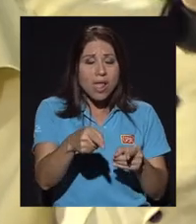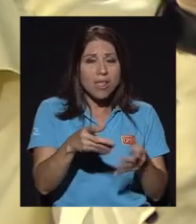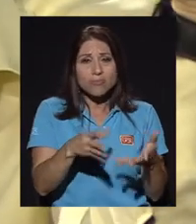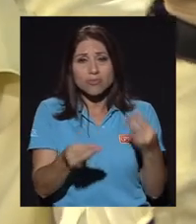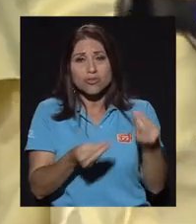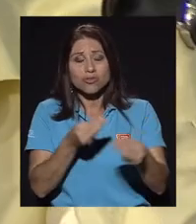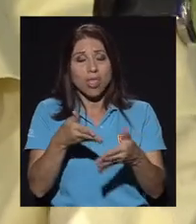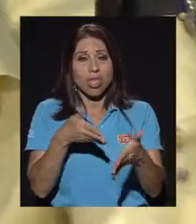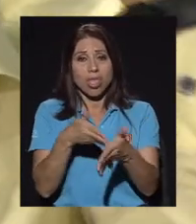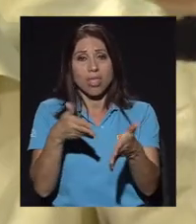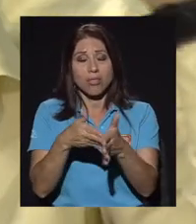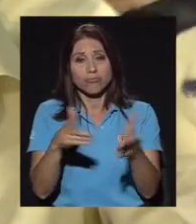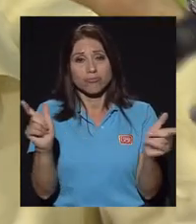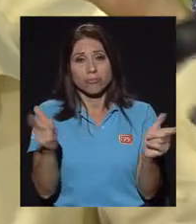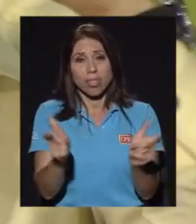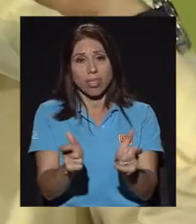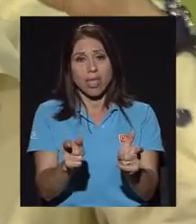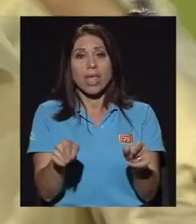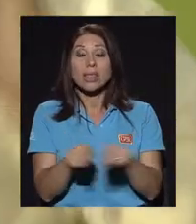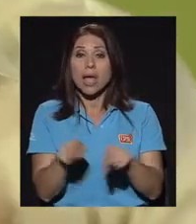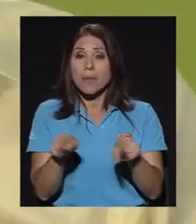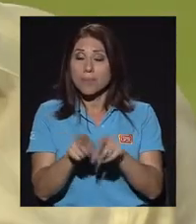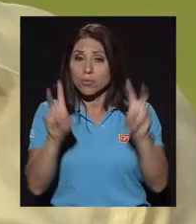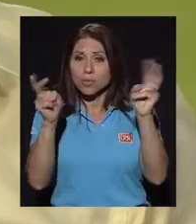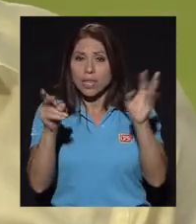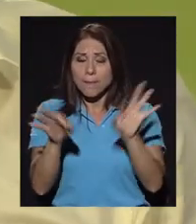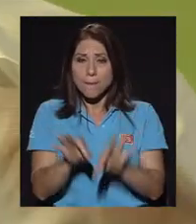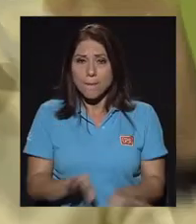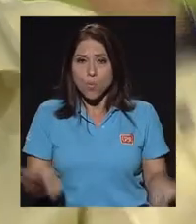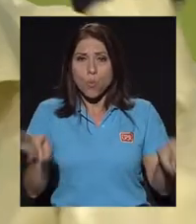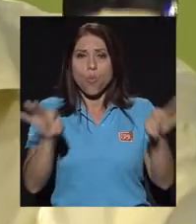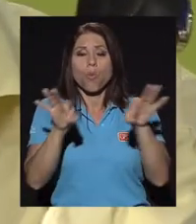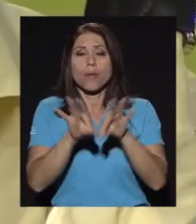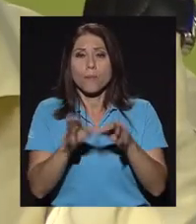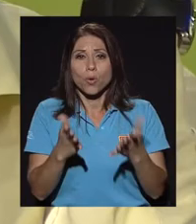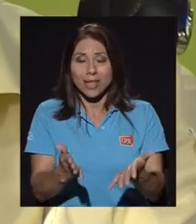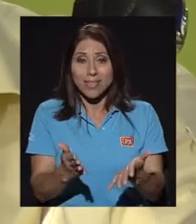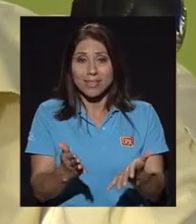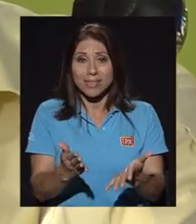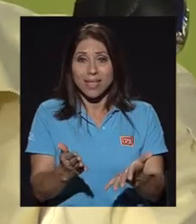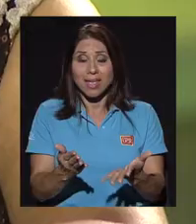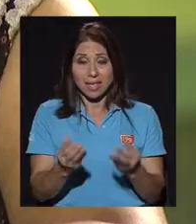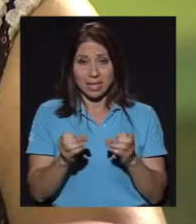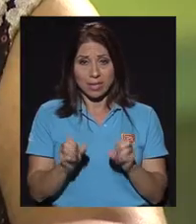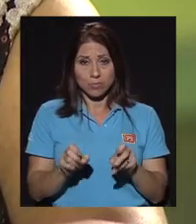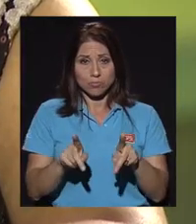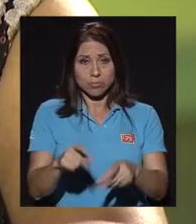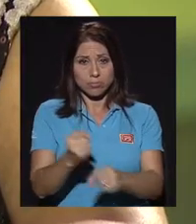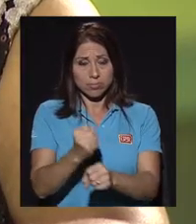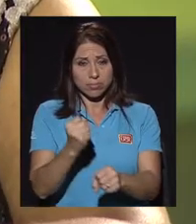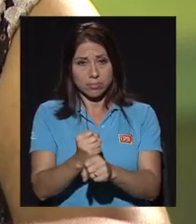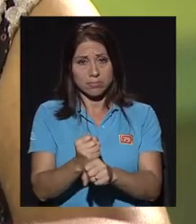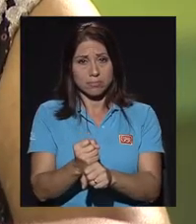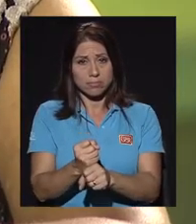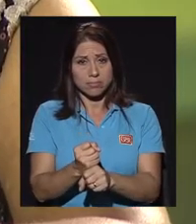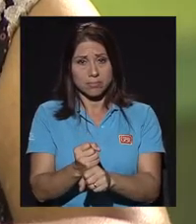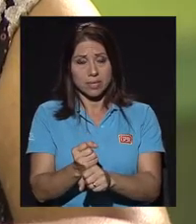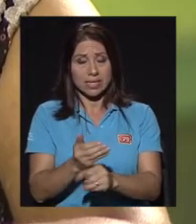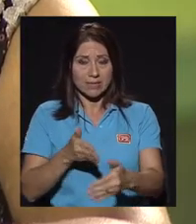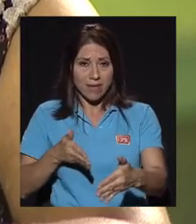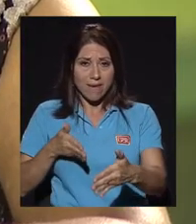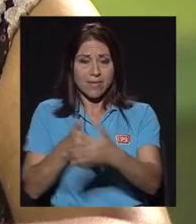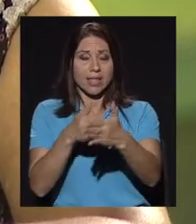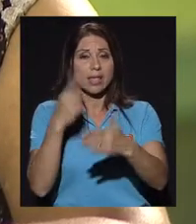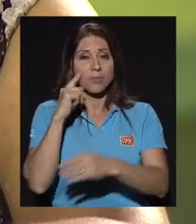y también un tema muy importante, que es las fuentes de empleo que se ven afectadas por